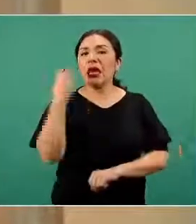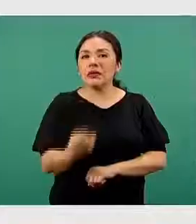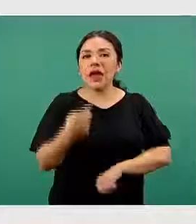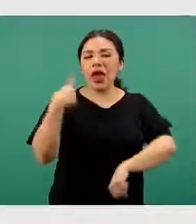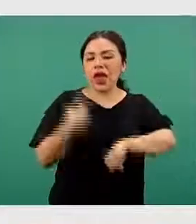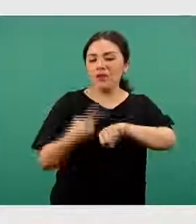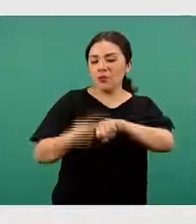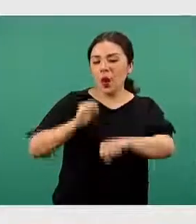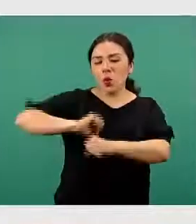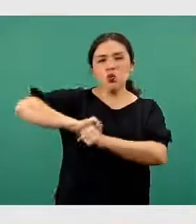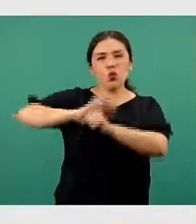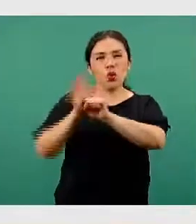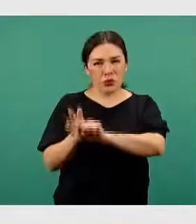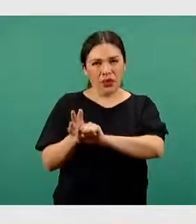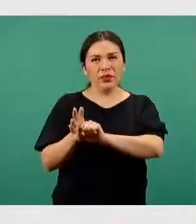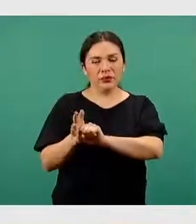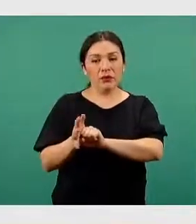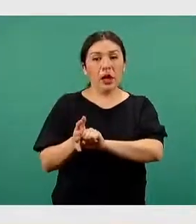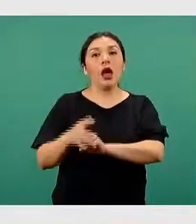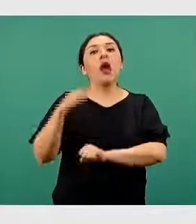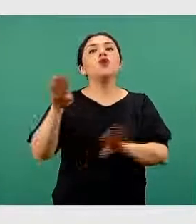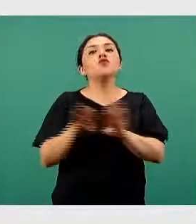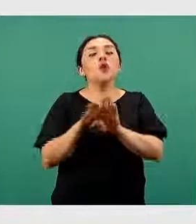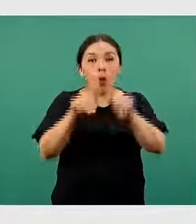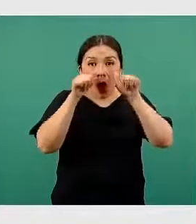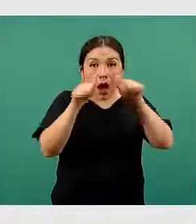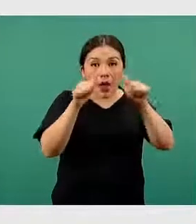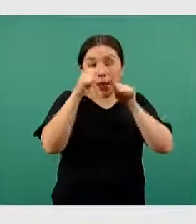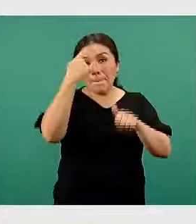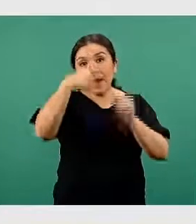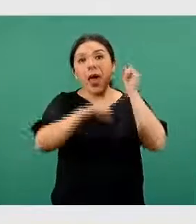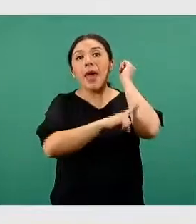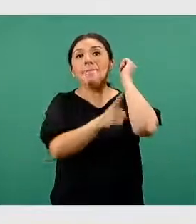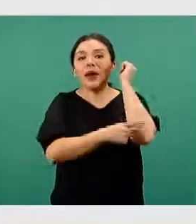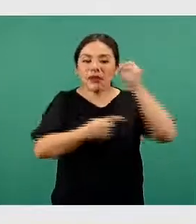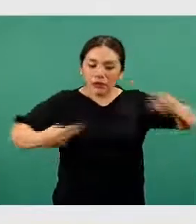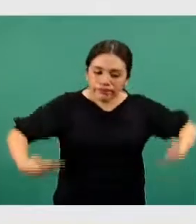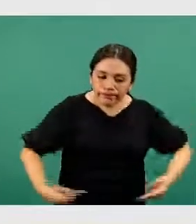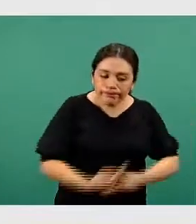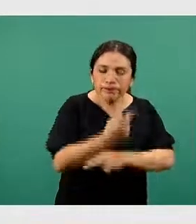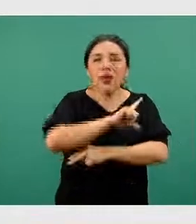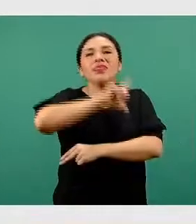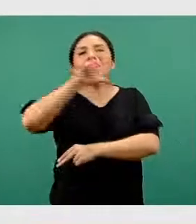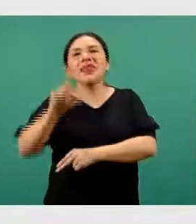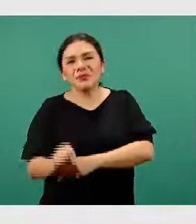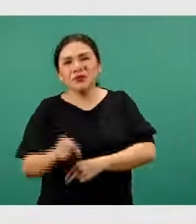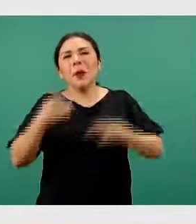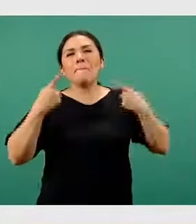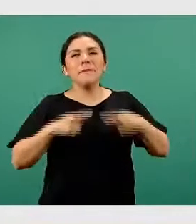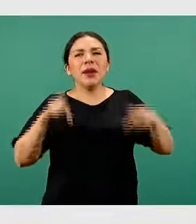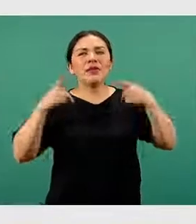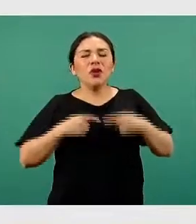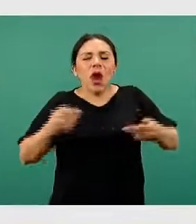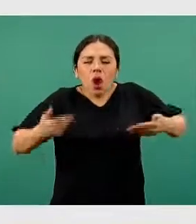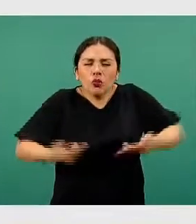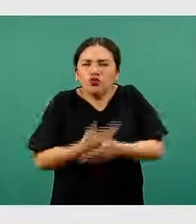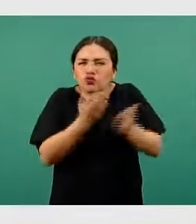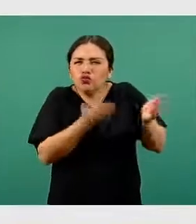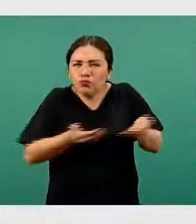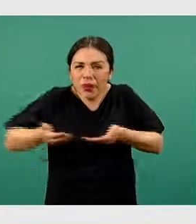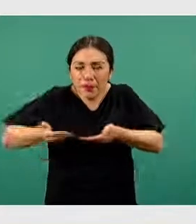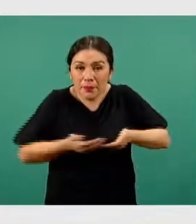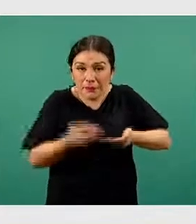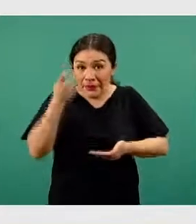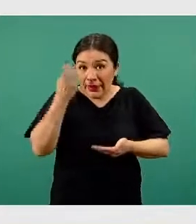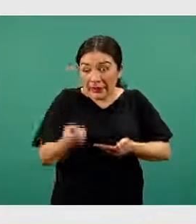de COVID-19 en el continuo de la atención al embarazo, al parto, al puerperio y a la persona recién nacida.